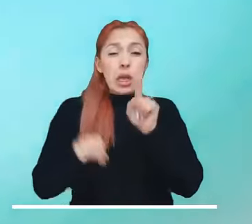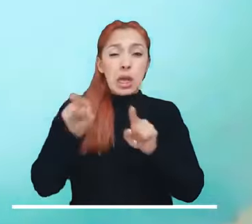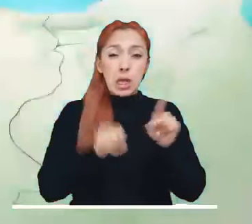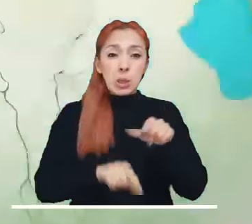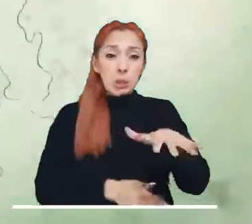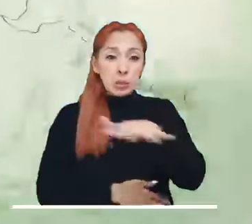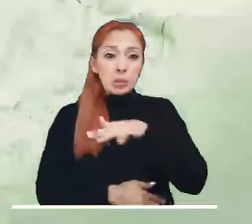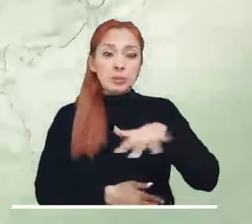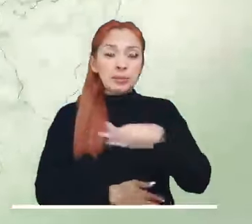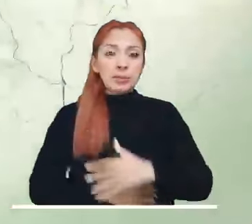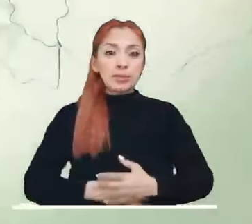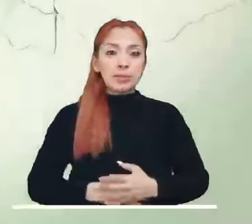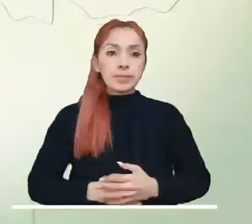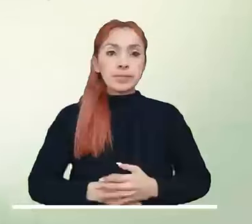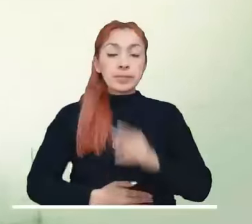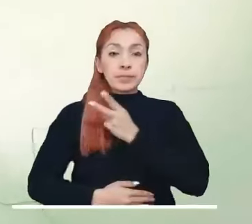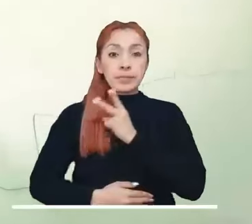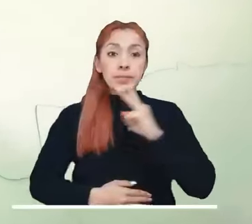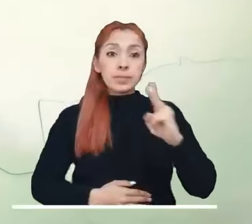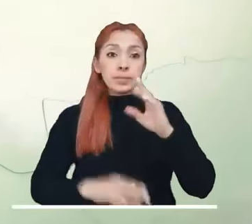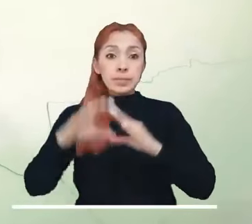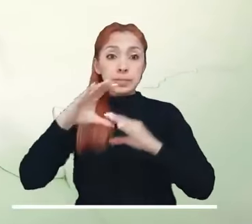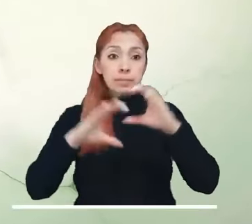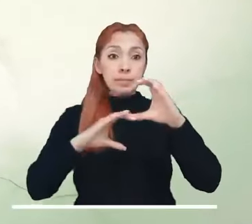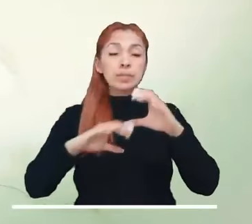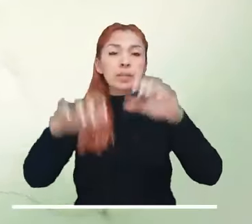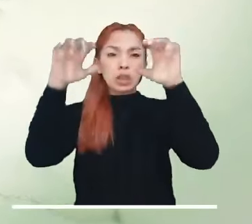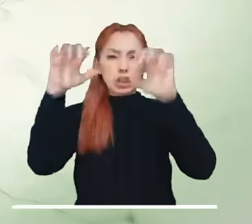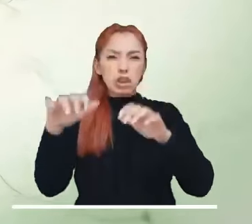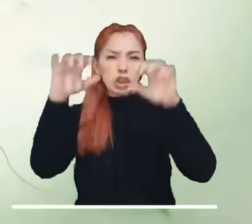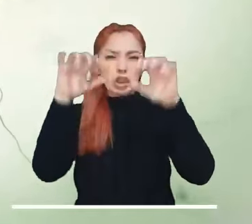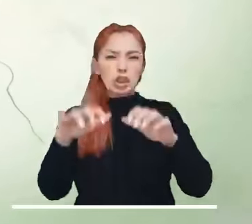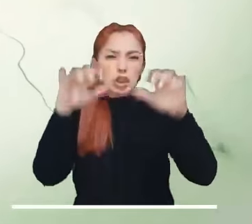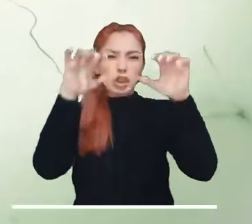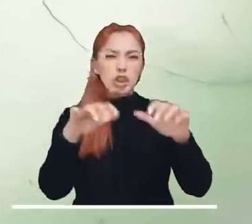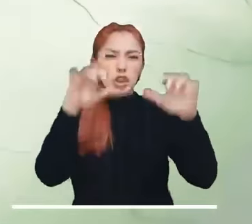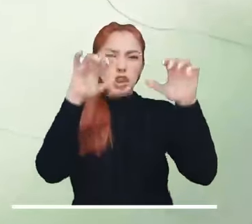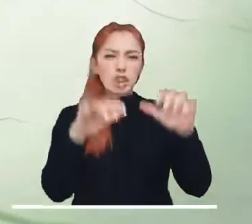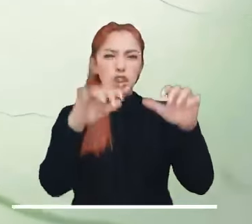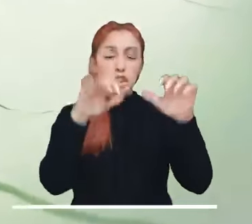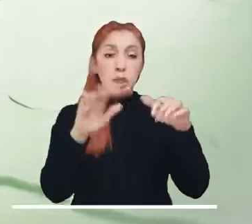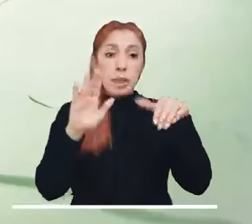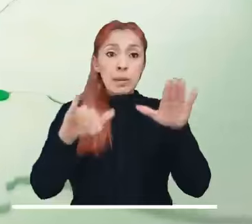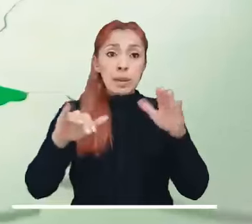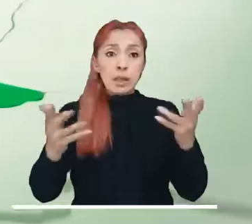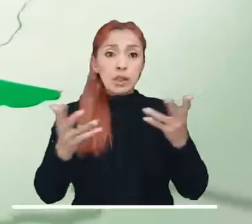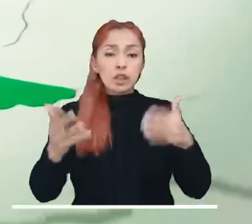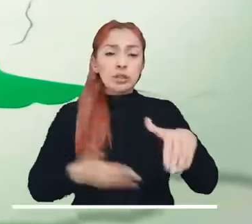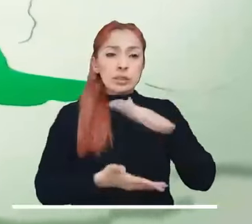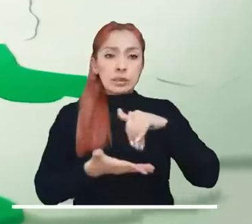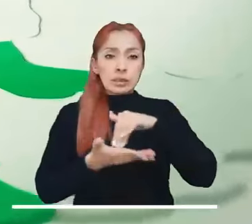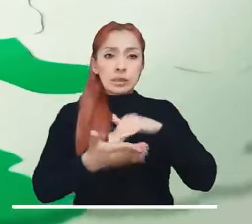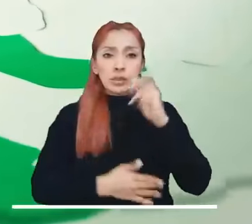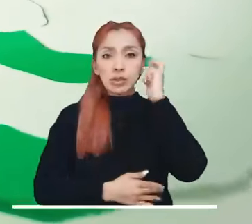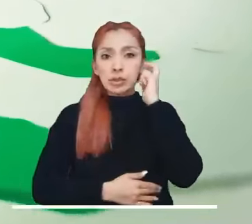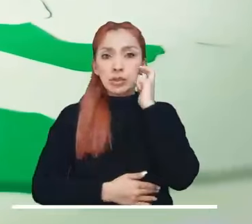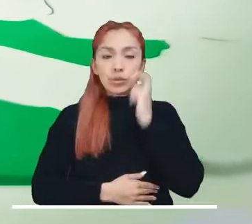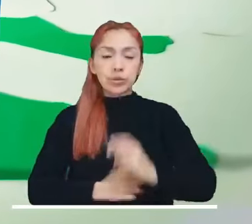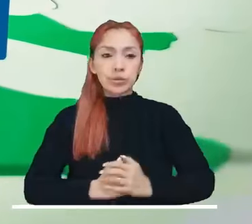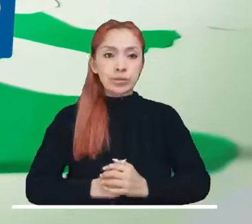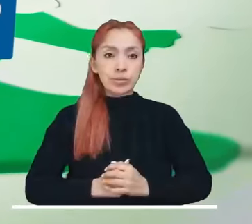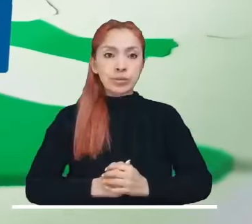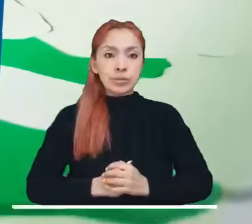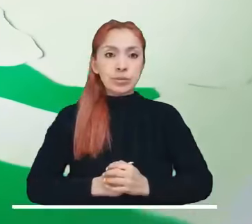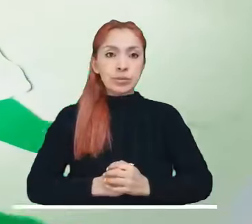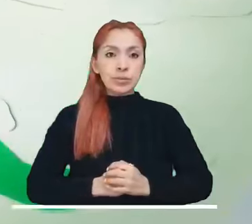eléctrica. Valle del Cauca y Cauca amanecerán con aguaceros que serán más intensos hacia el centro de Chocó.